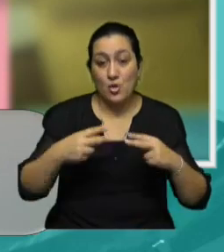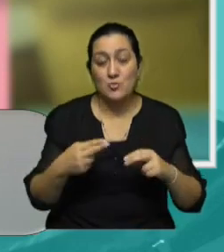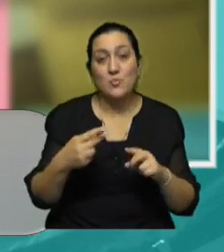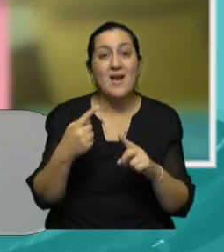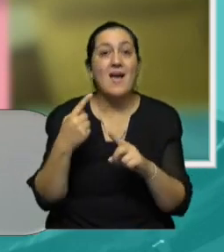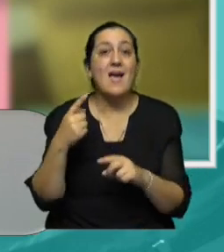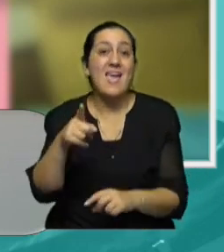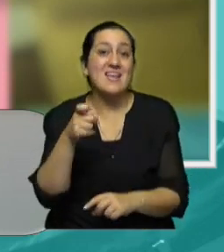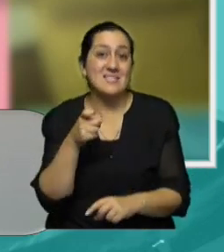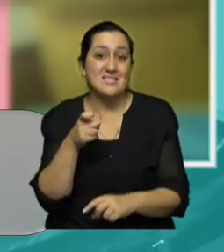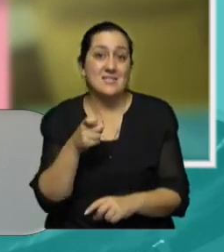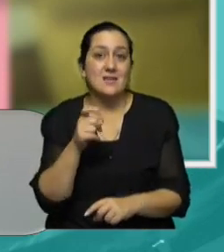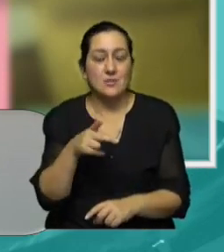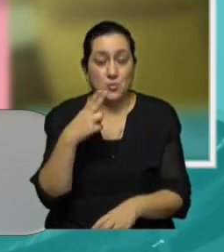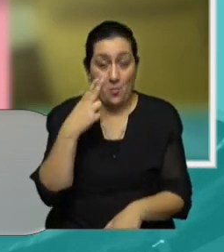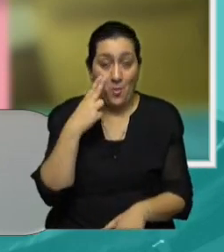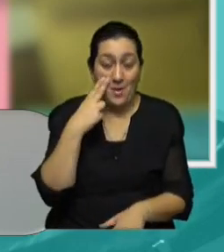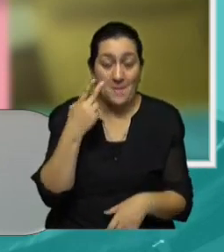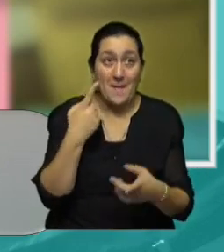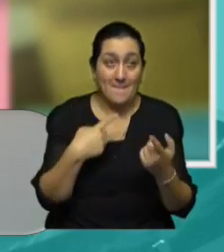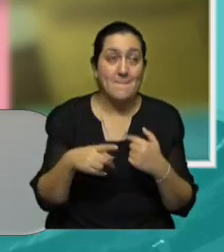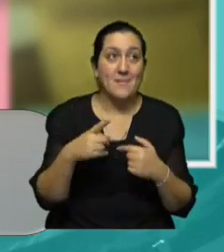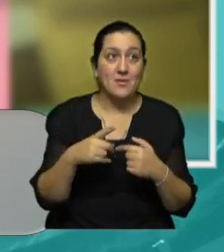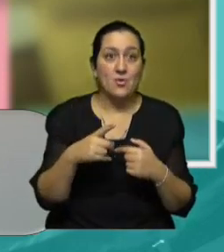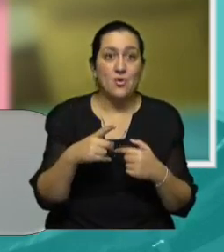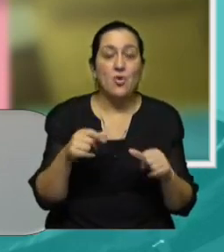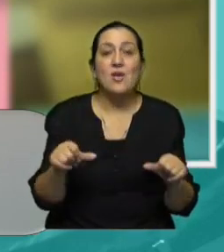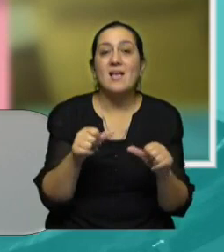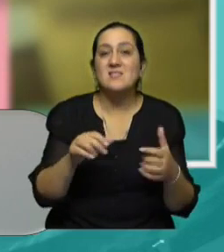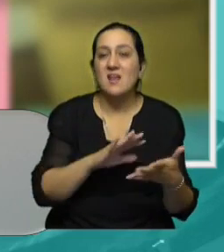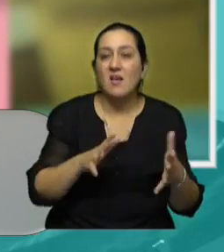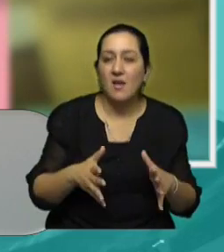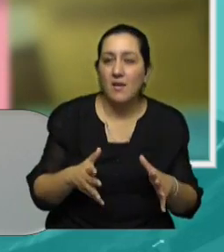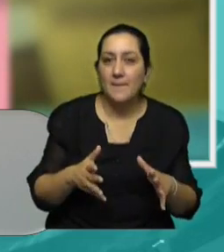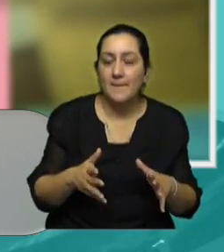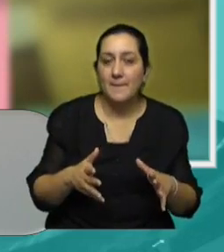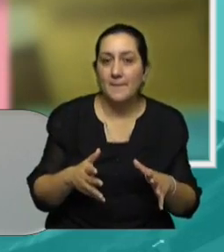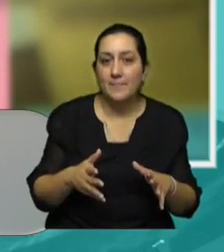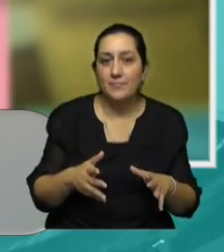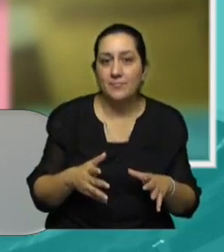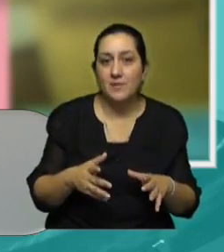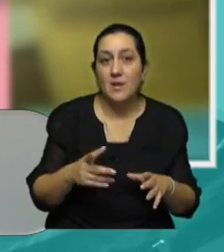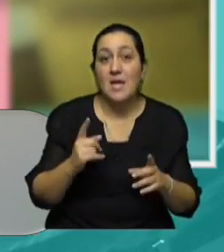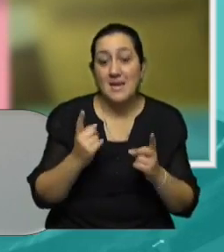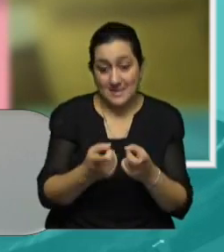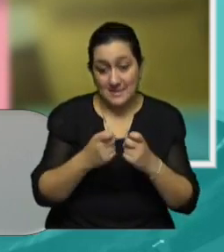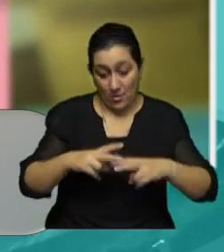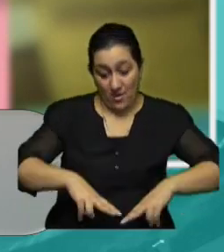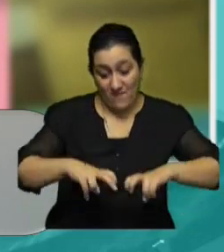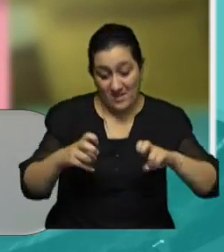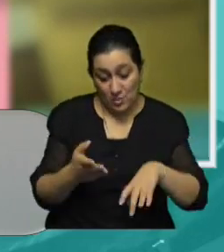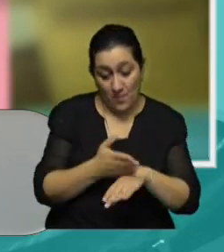es un lío, sí, sí. Pero sí, bueno, nada, lo que hay que hacer es hacer toda esa investigación previa, se